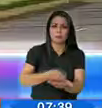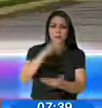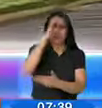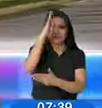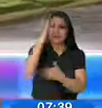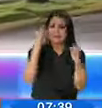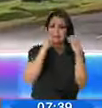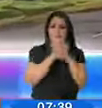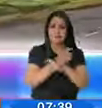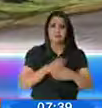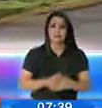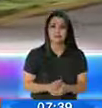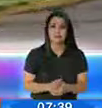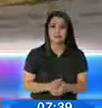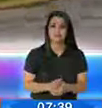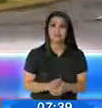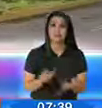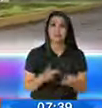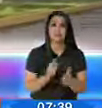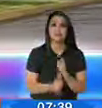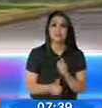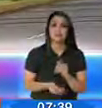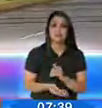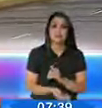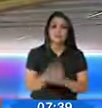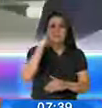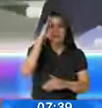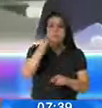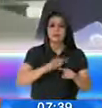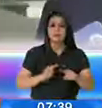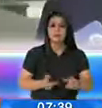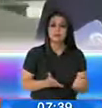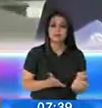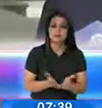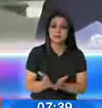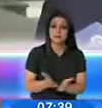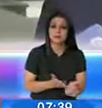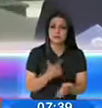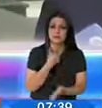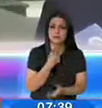policía, al manejo de los pases y ciertos servicios. Este decreto